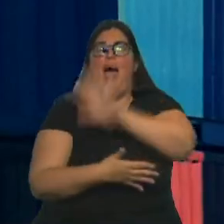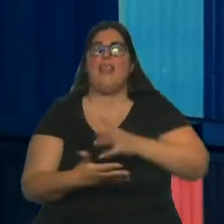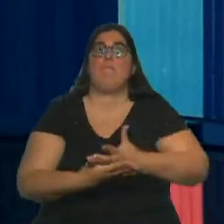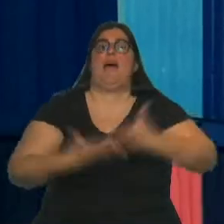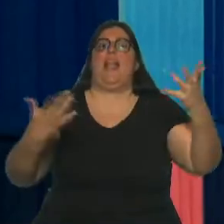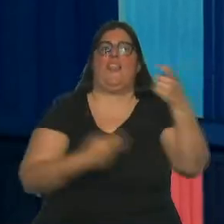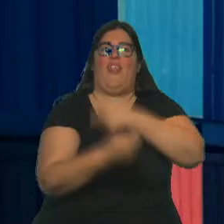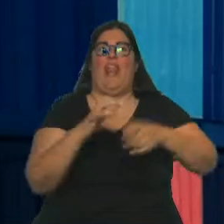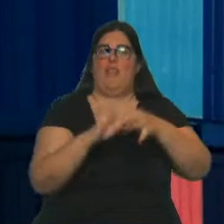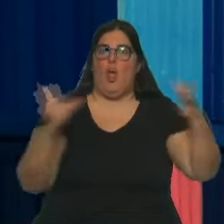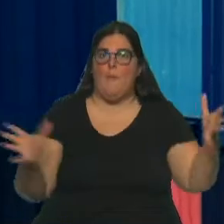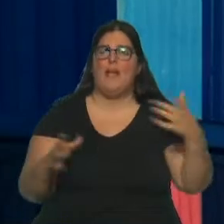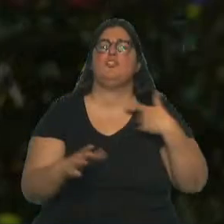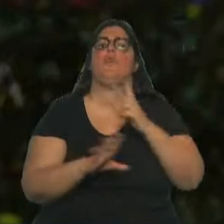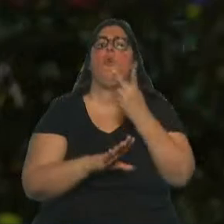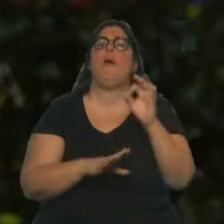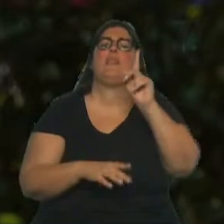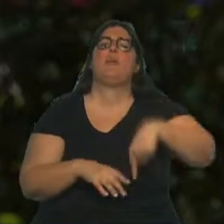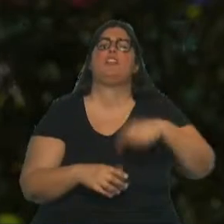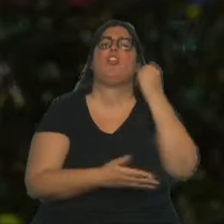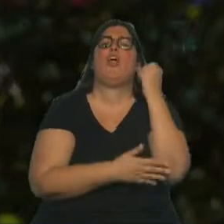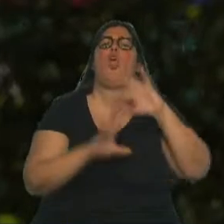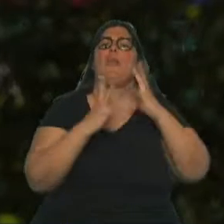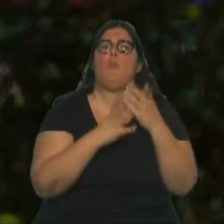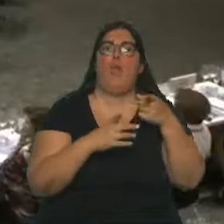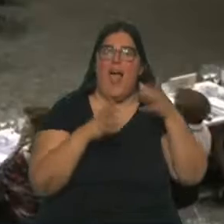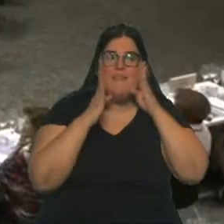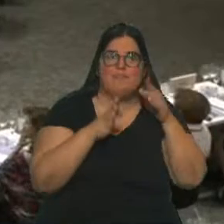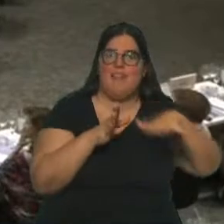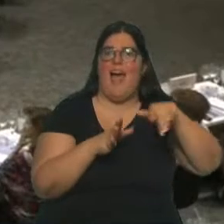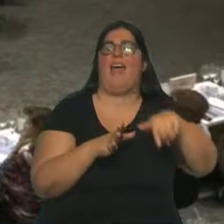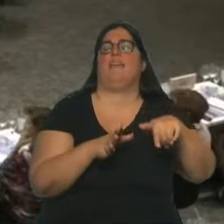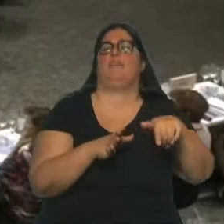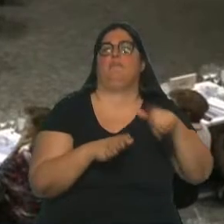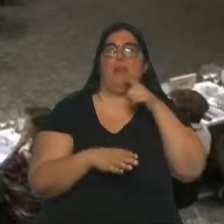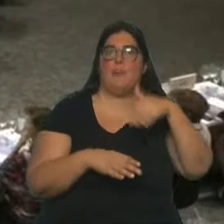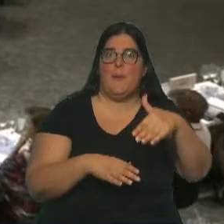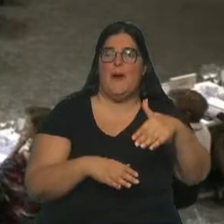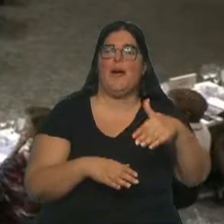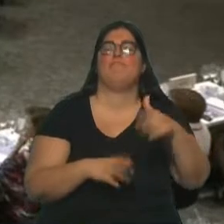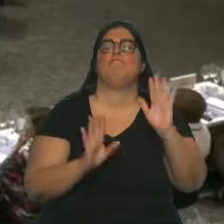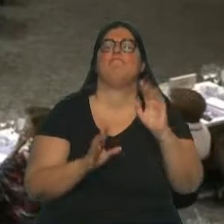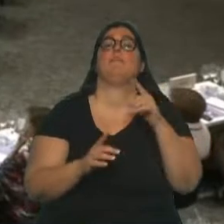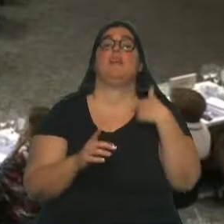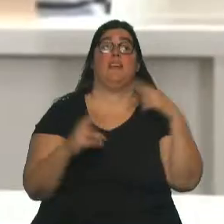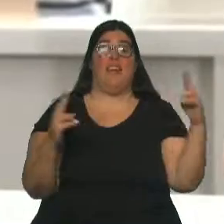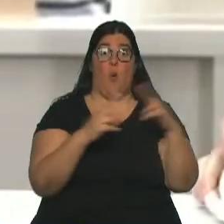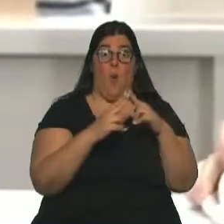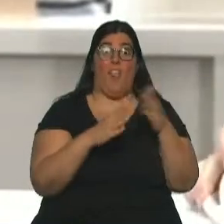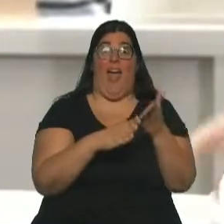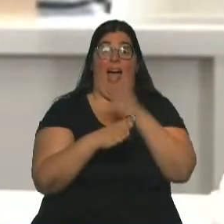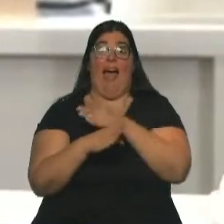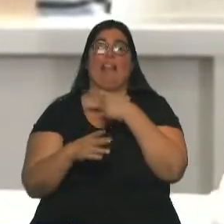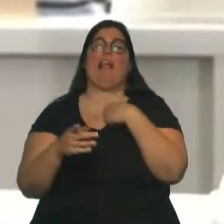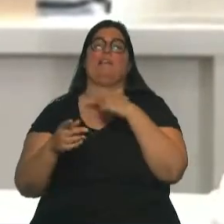mundo, movilizando el 20% de la economía mundial. Las precondiciones para llegar a un entendimiento final